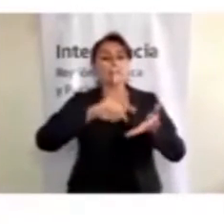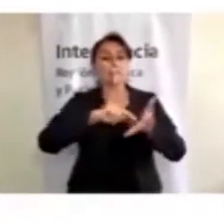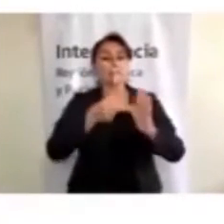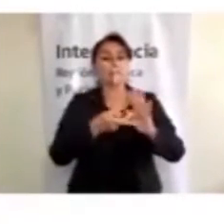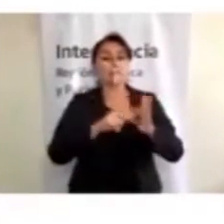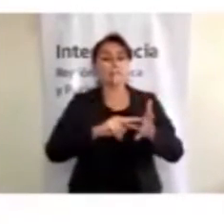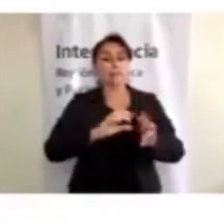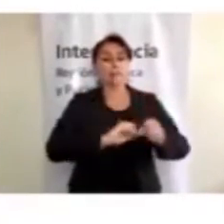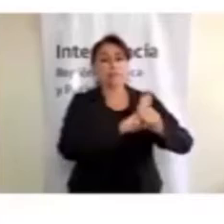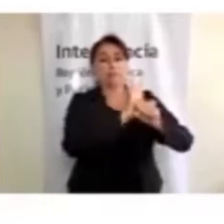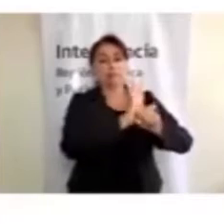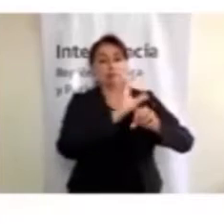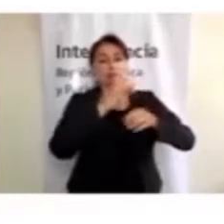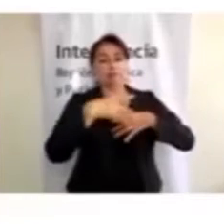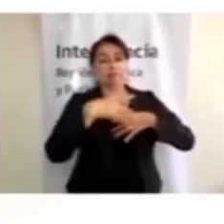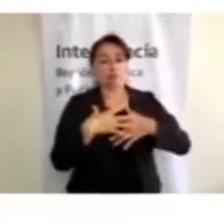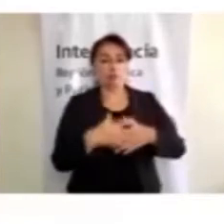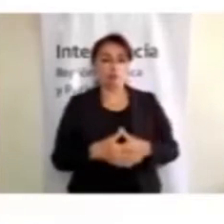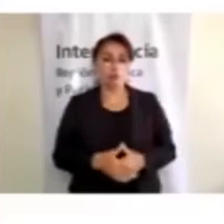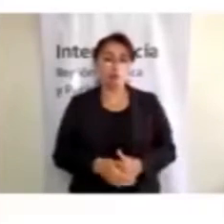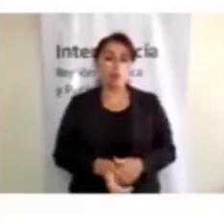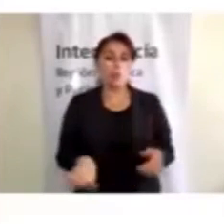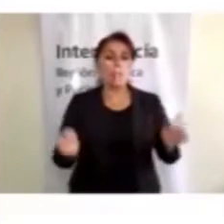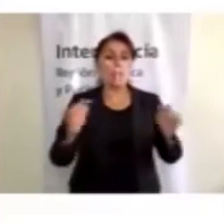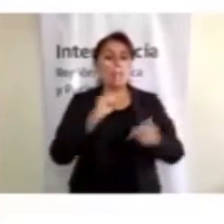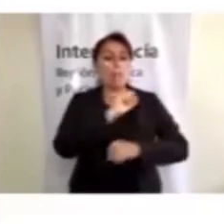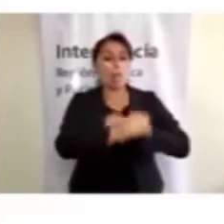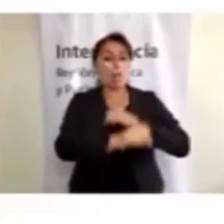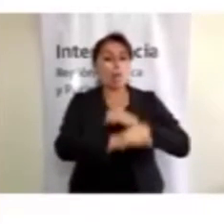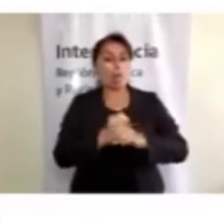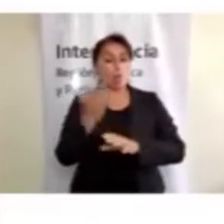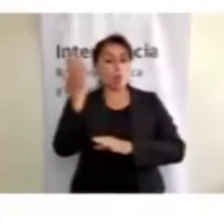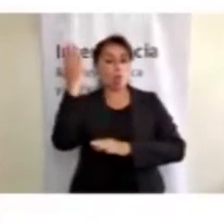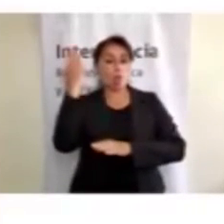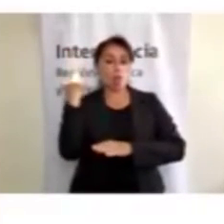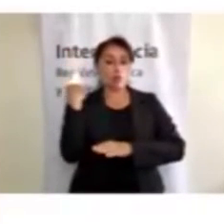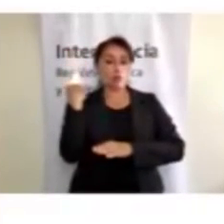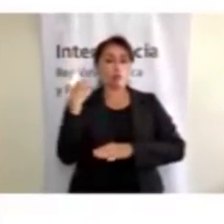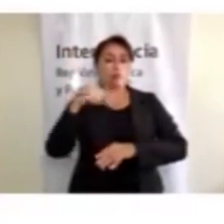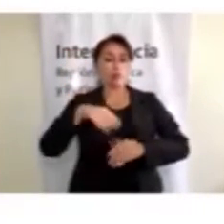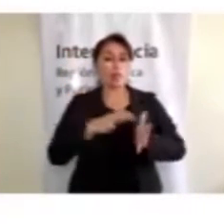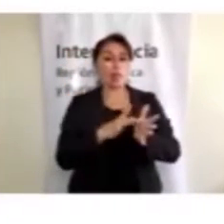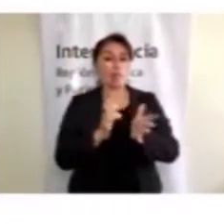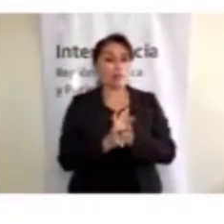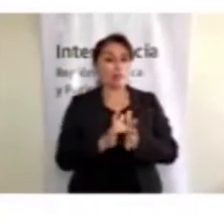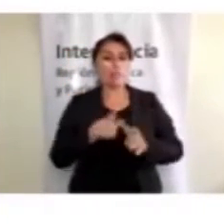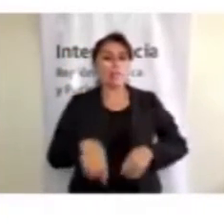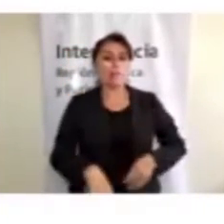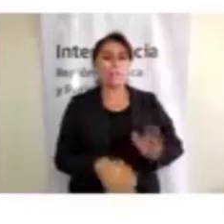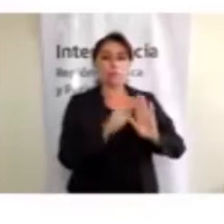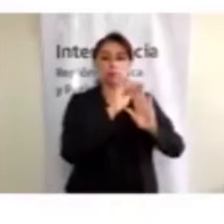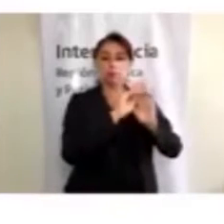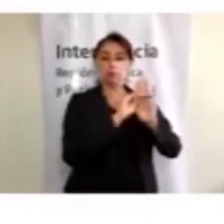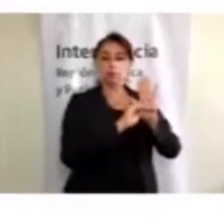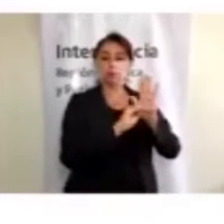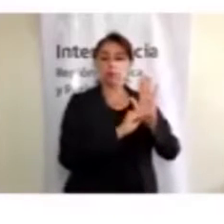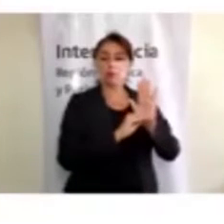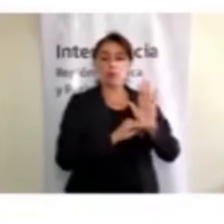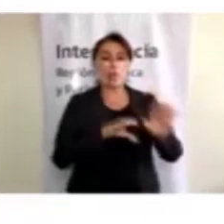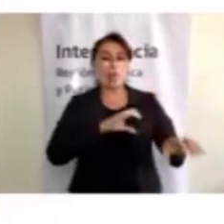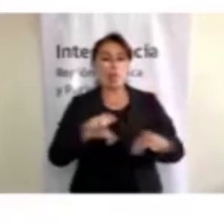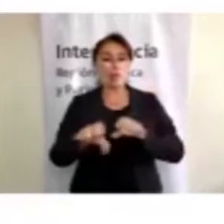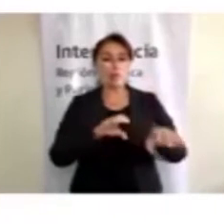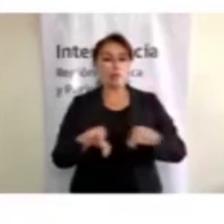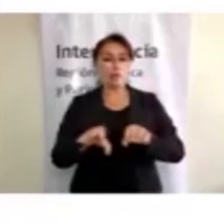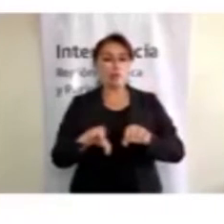anteriores, durante esta fecha, estaba en plena marcha toda una agenda de actividades conjuntas, con contrapunto